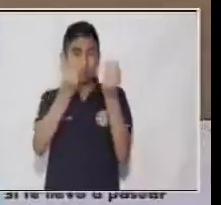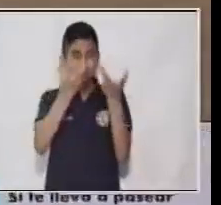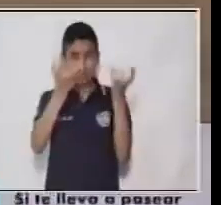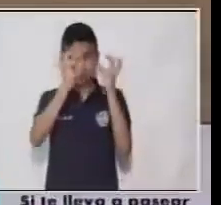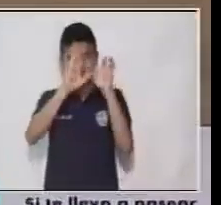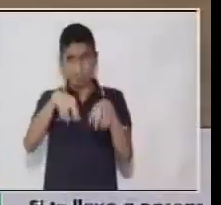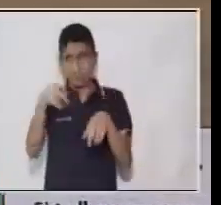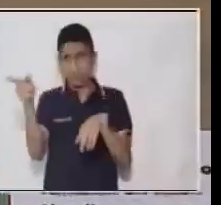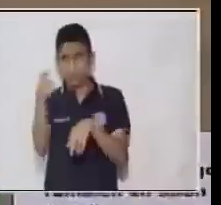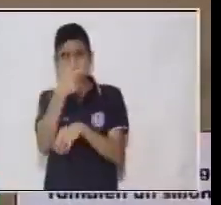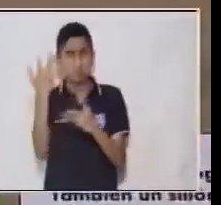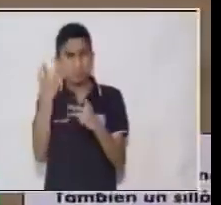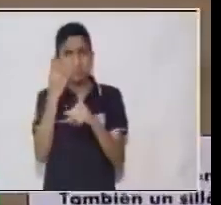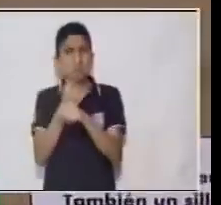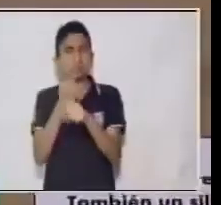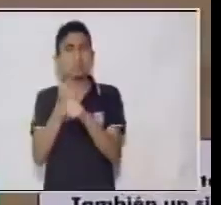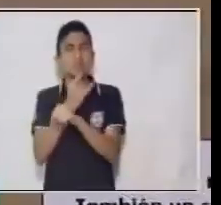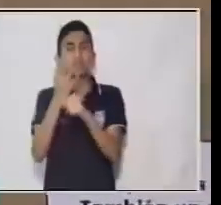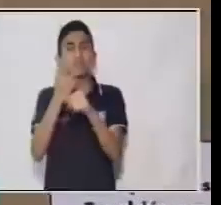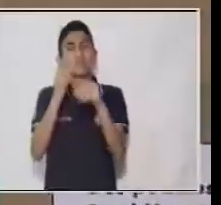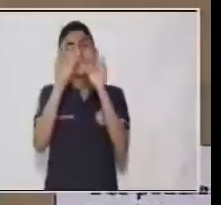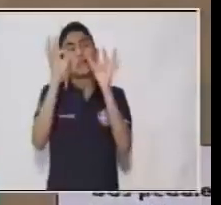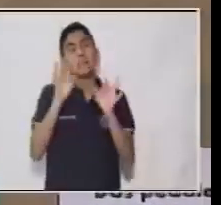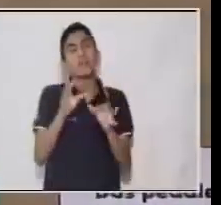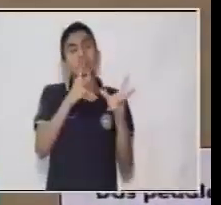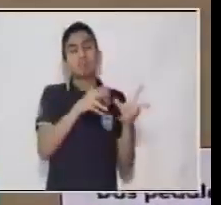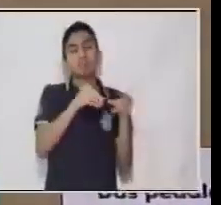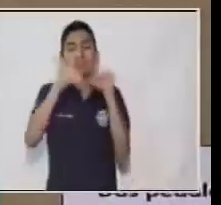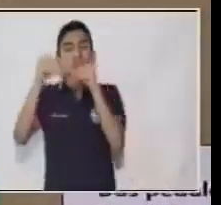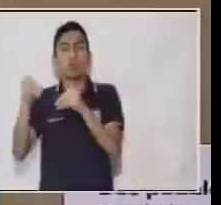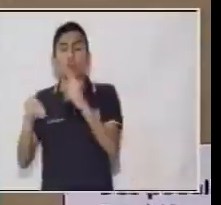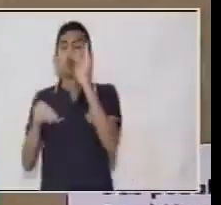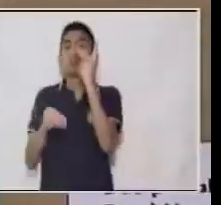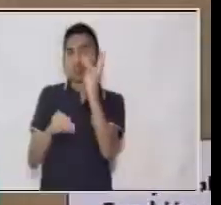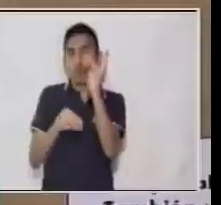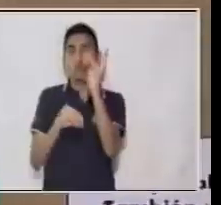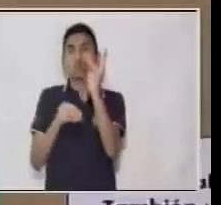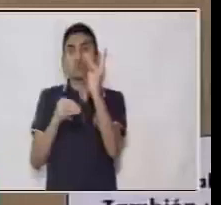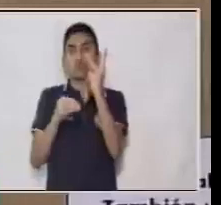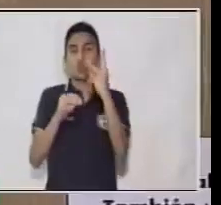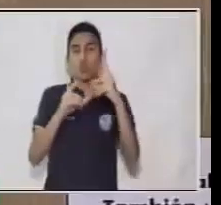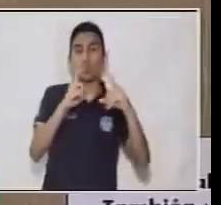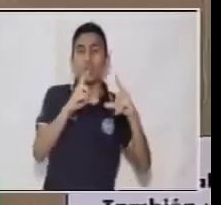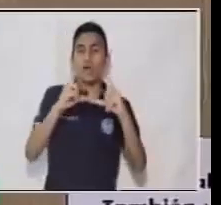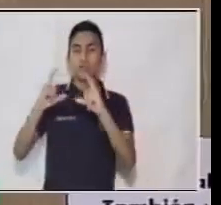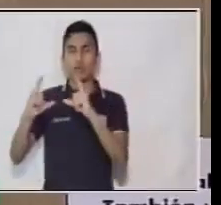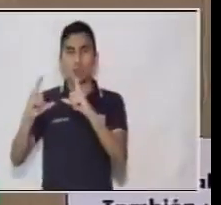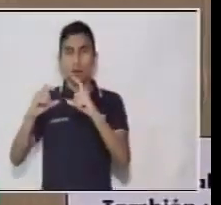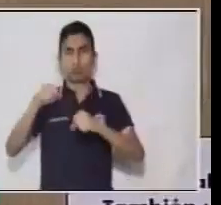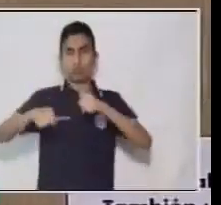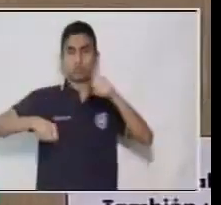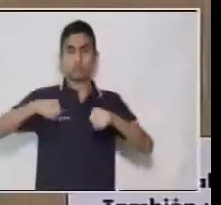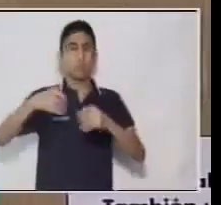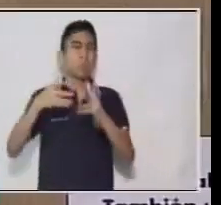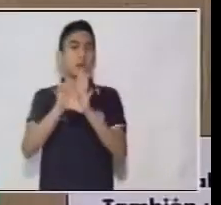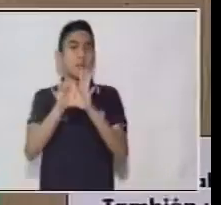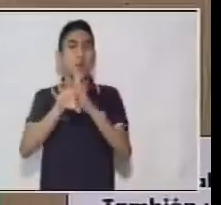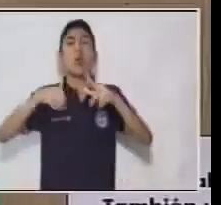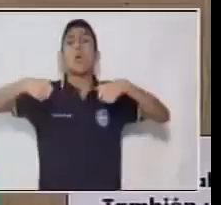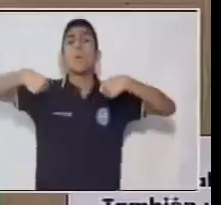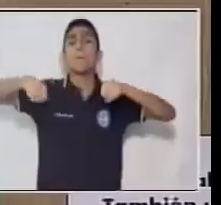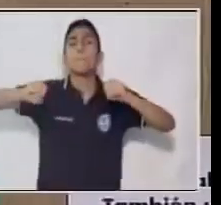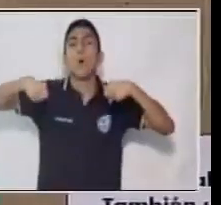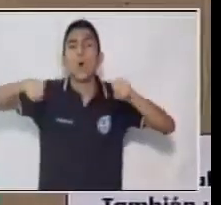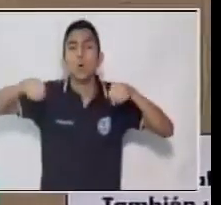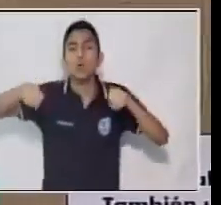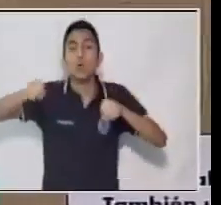también utilizan medios de transporte de dos ruedas, como la motocicleta